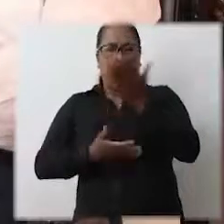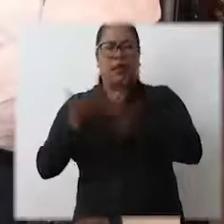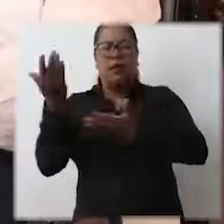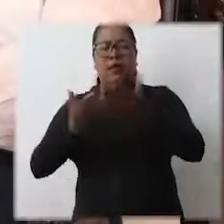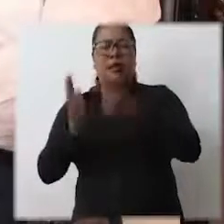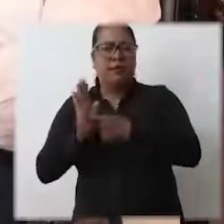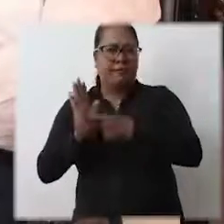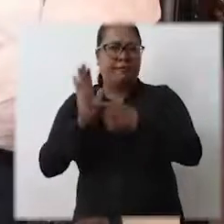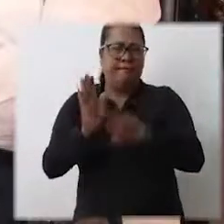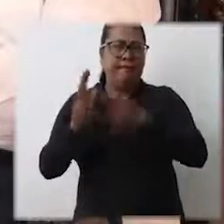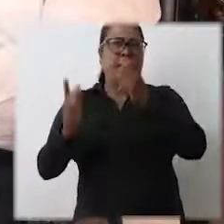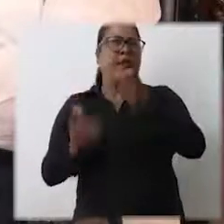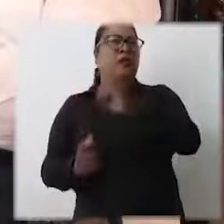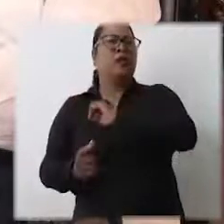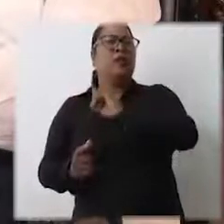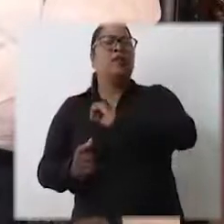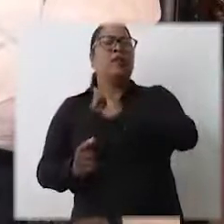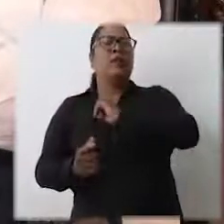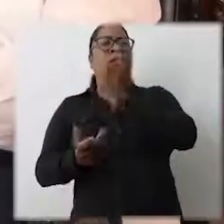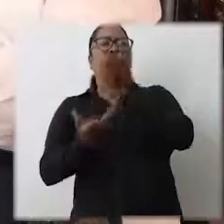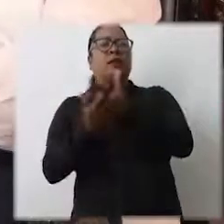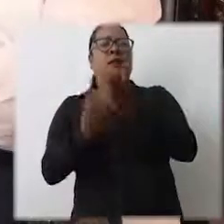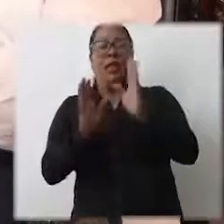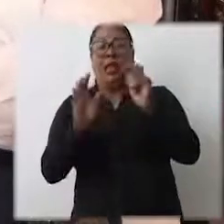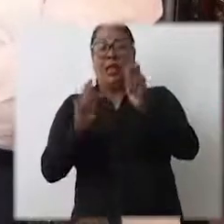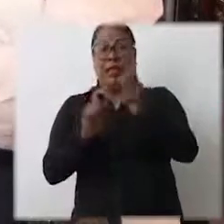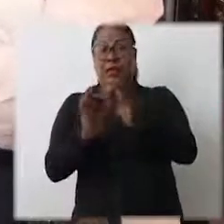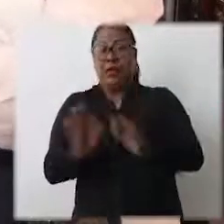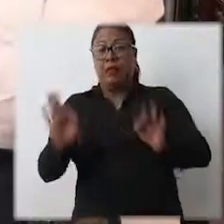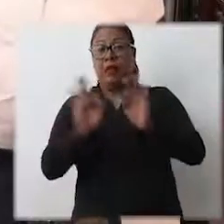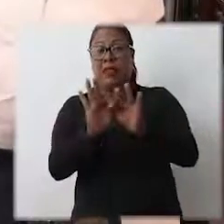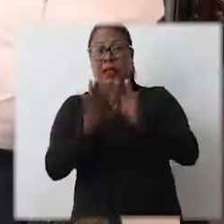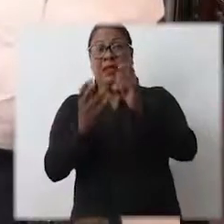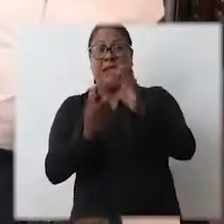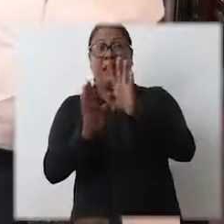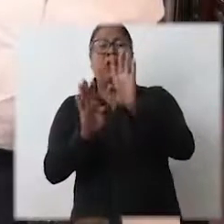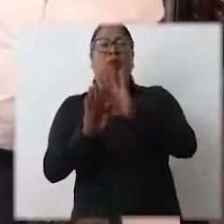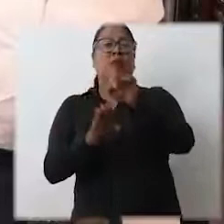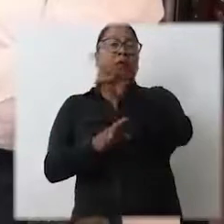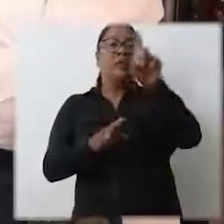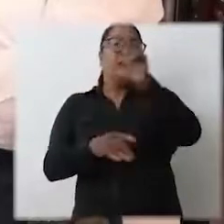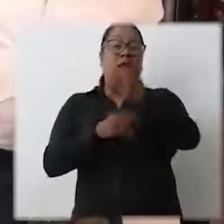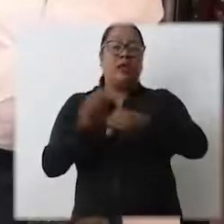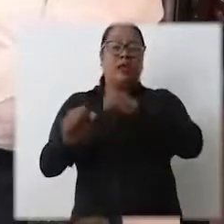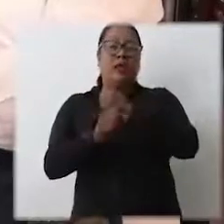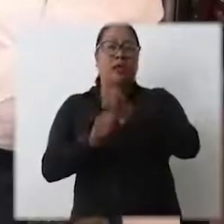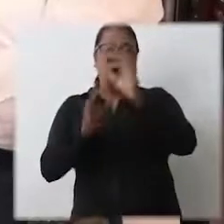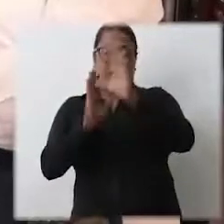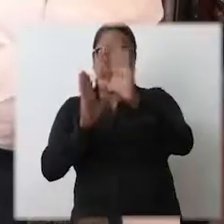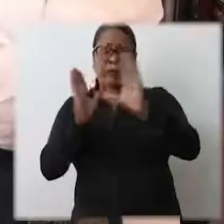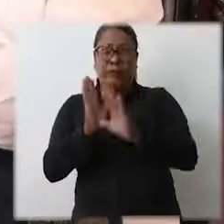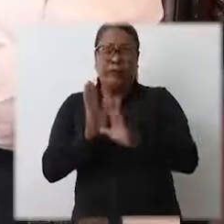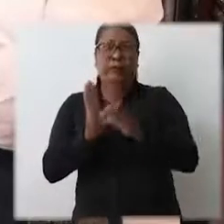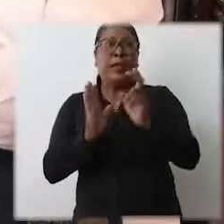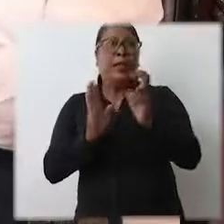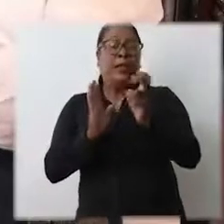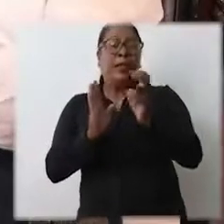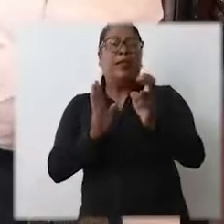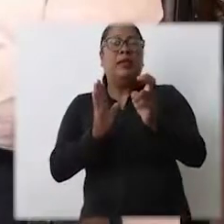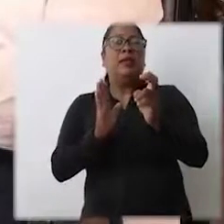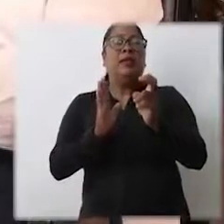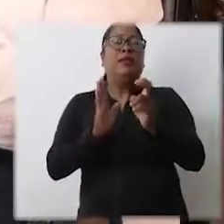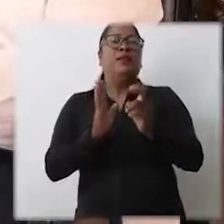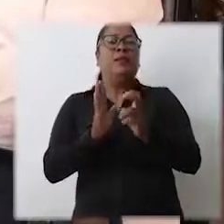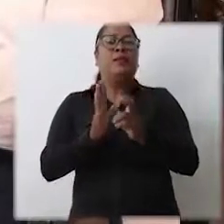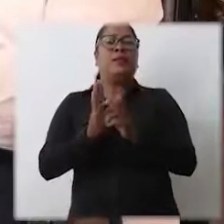se promulgó el 4 de abril de 1922 y comenzó a tener vigencia a partir del 15